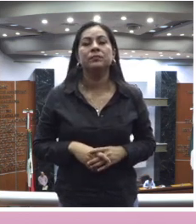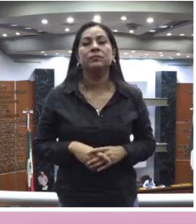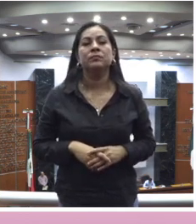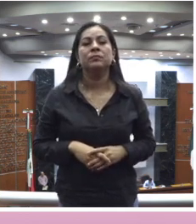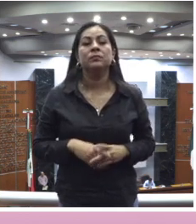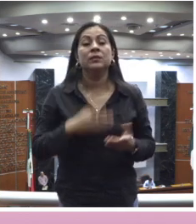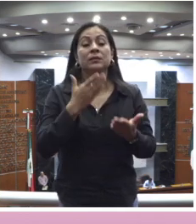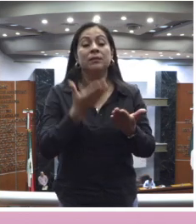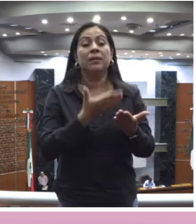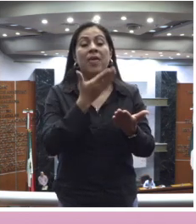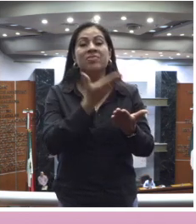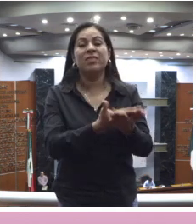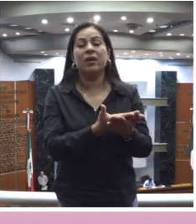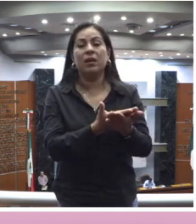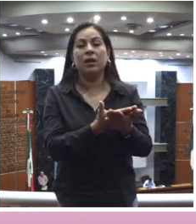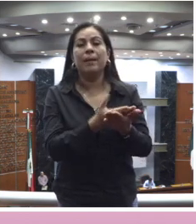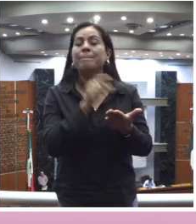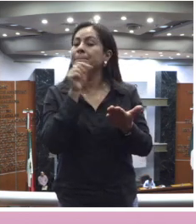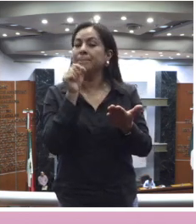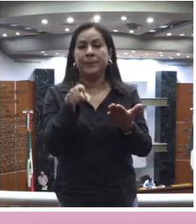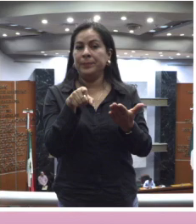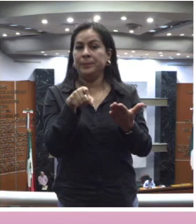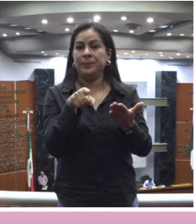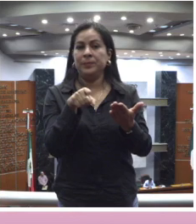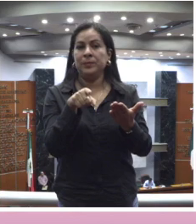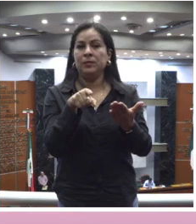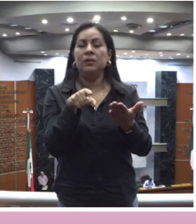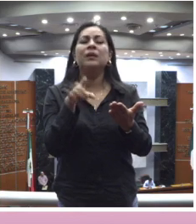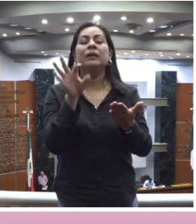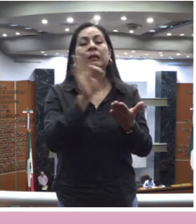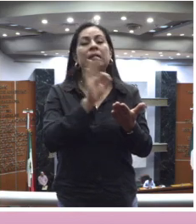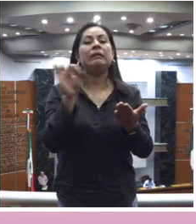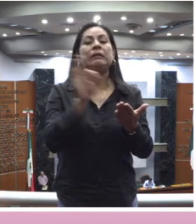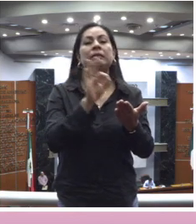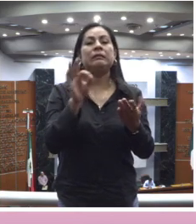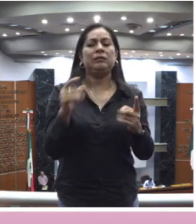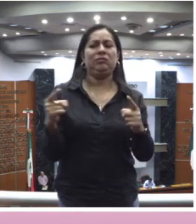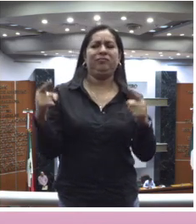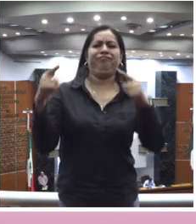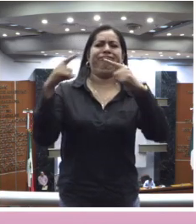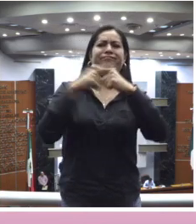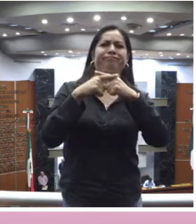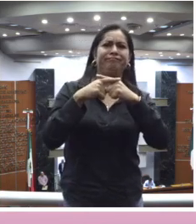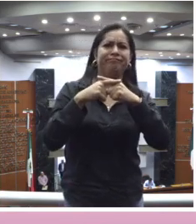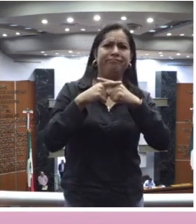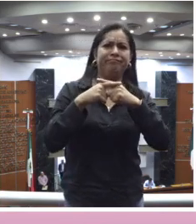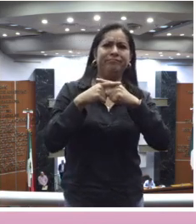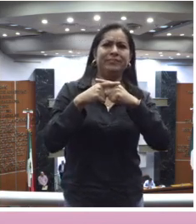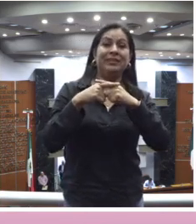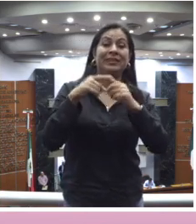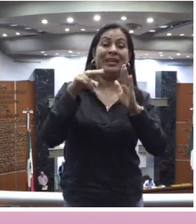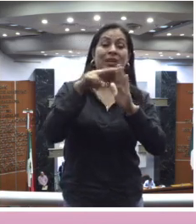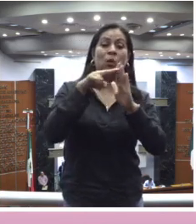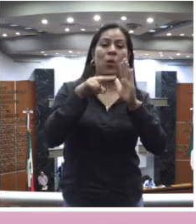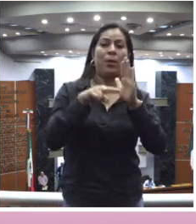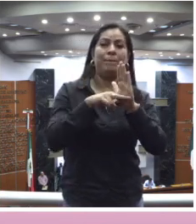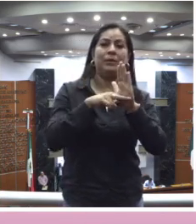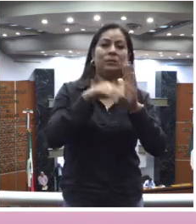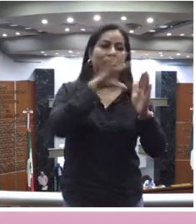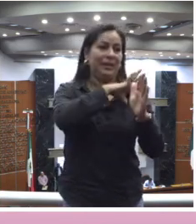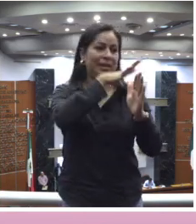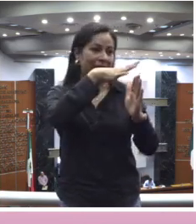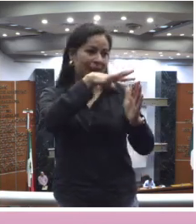se plantea también la posibilidad de una contradicción entre normas, una de carácter